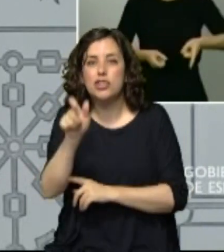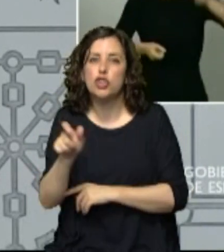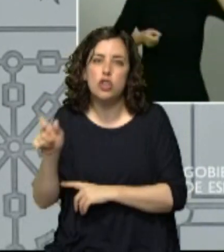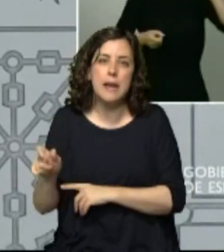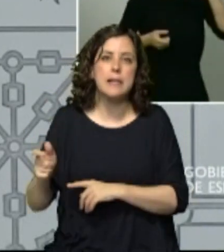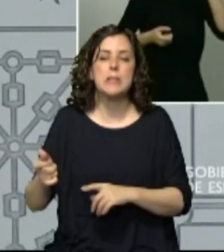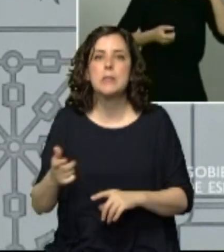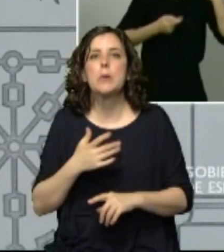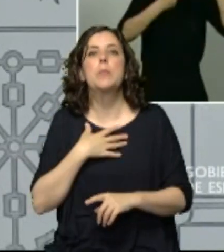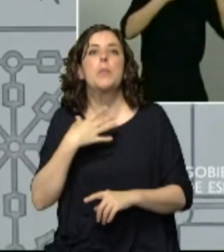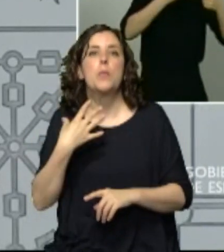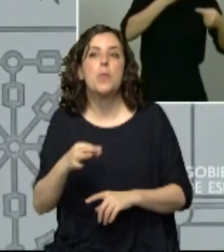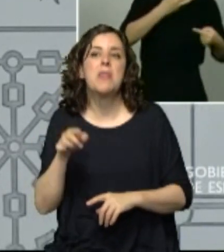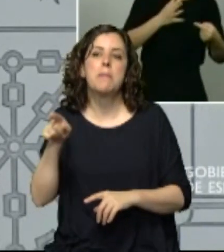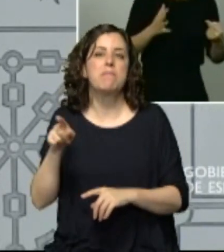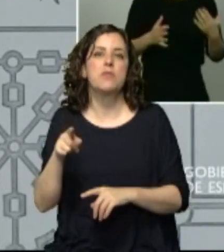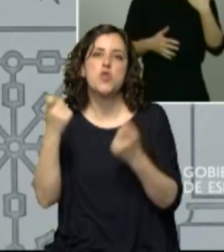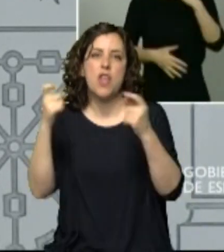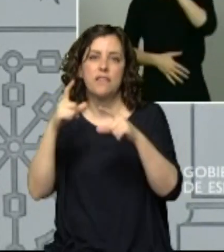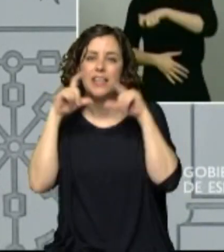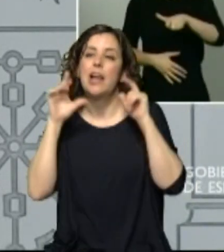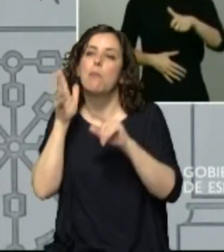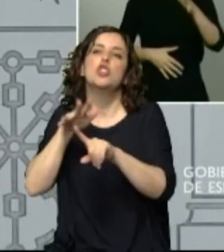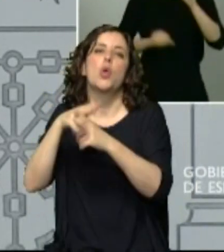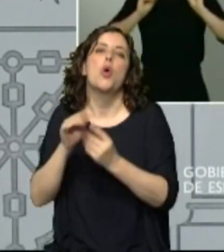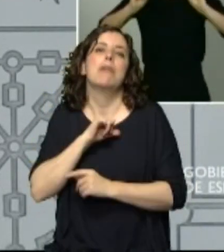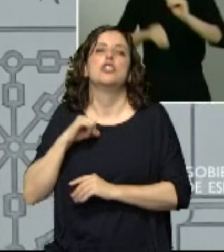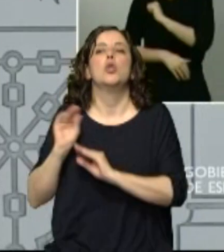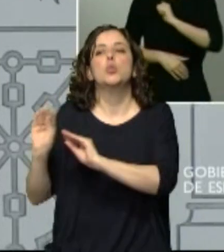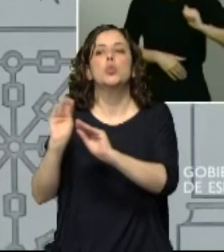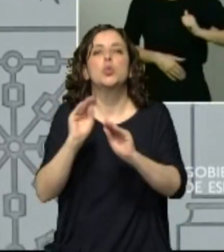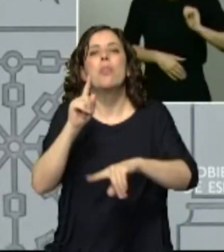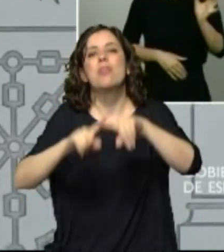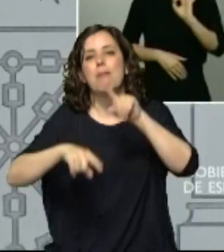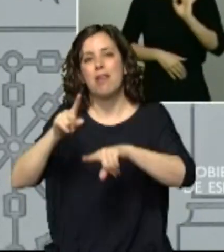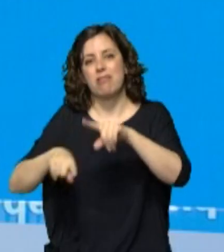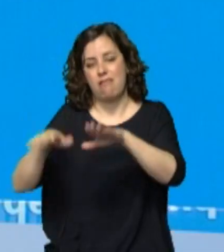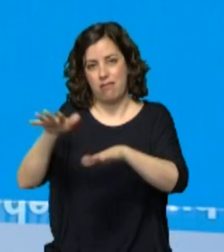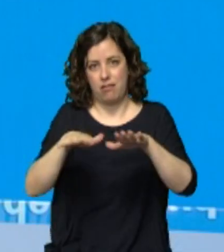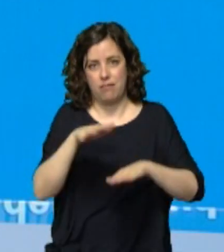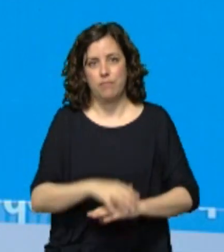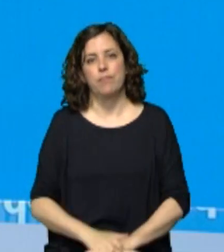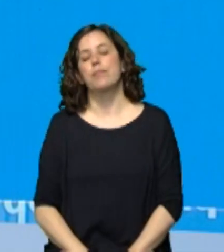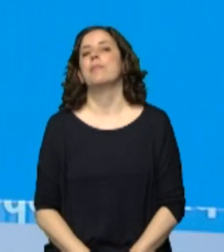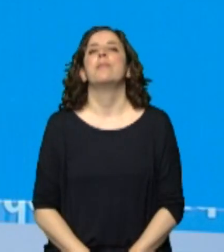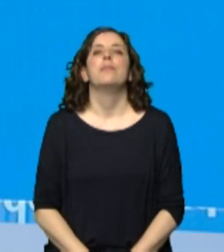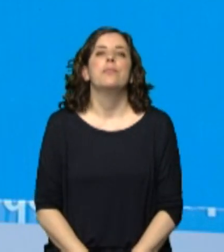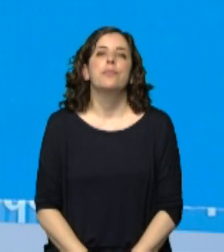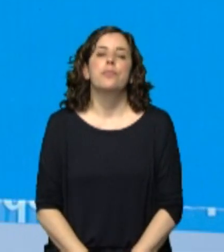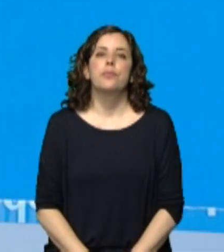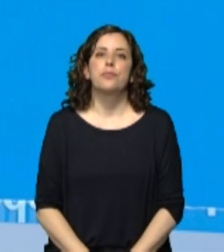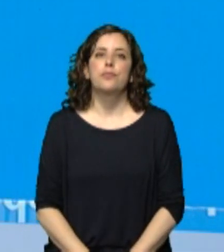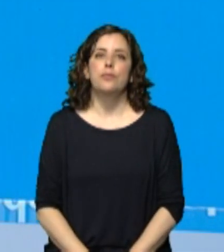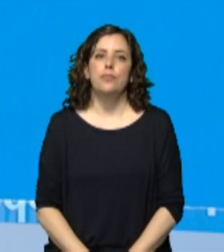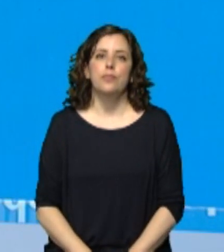digamos, esa posibilidad de no utilizarla por sus condiciones personales o en qué momentos pueden no utilizarla. De hecho, lo estamos viendo a diario,